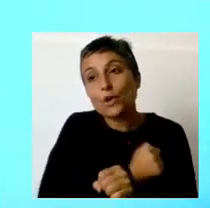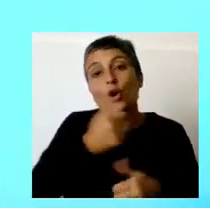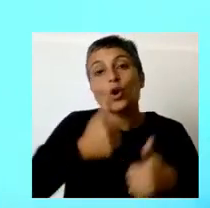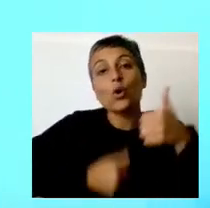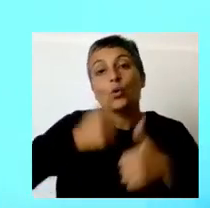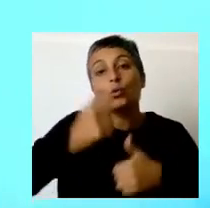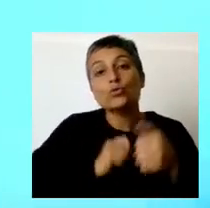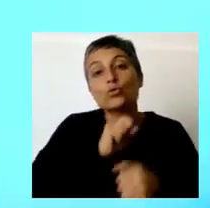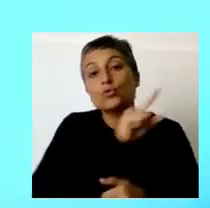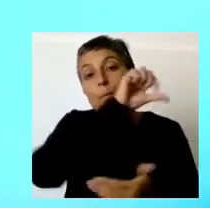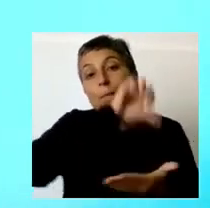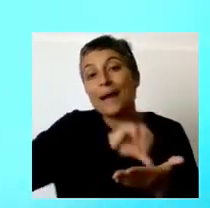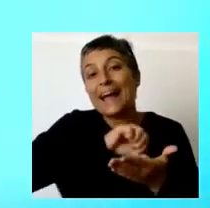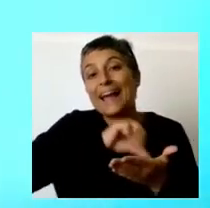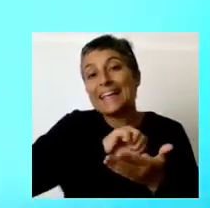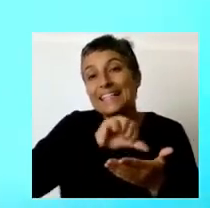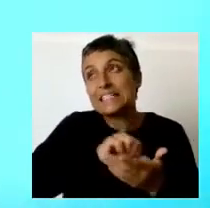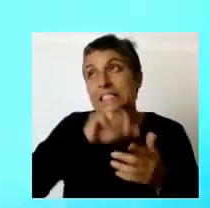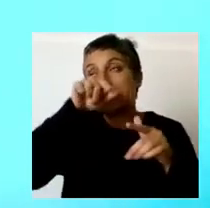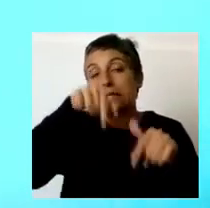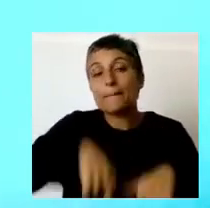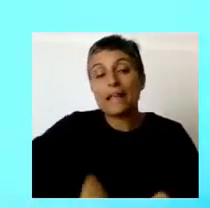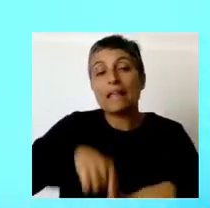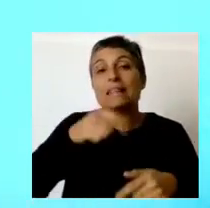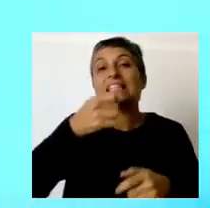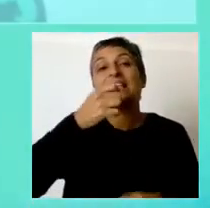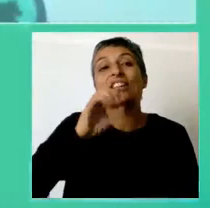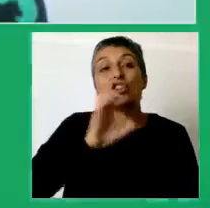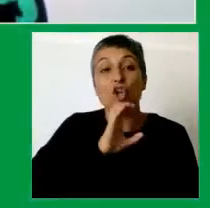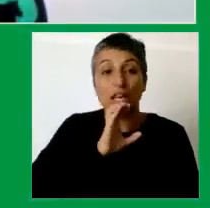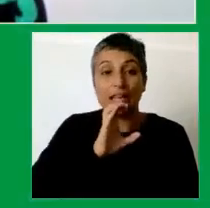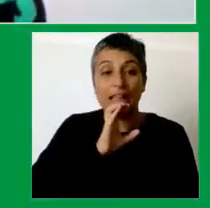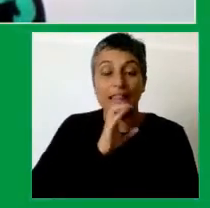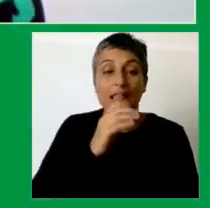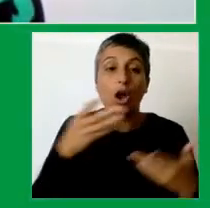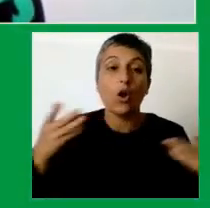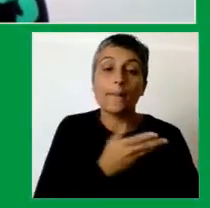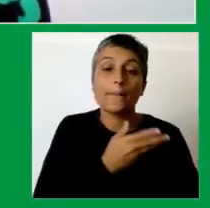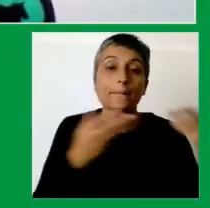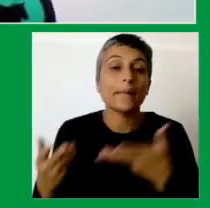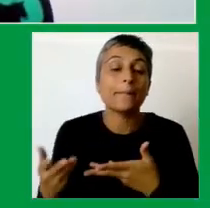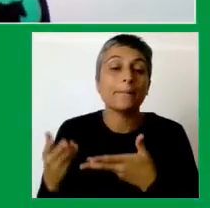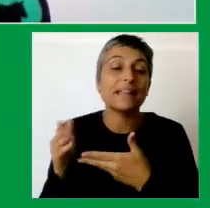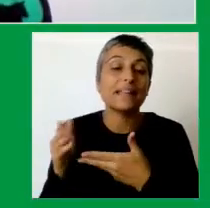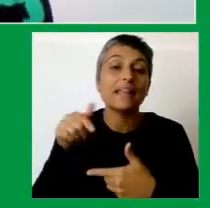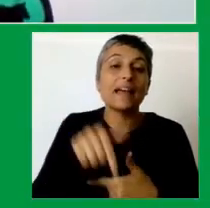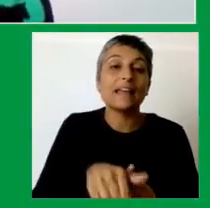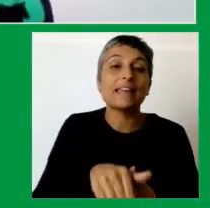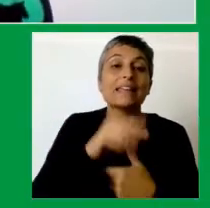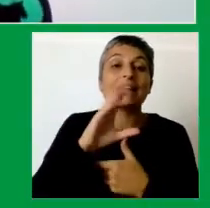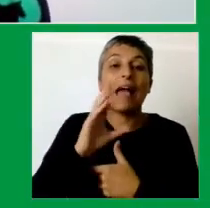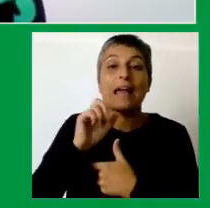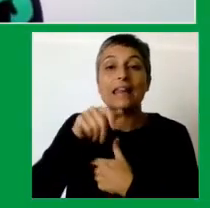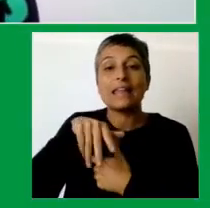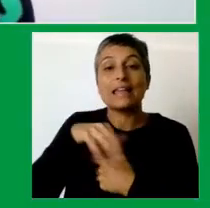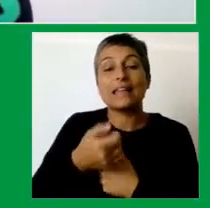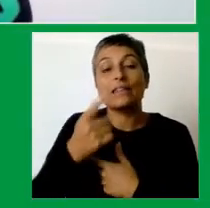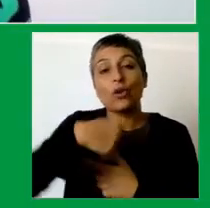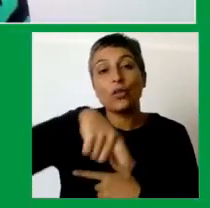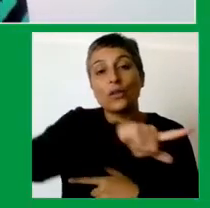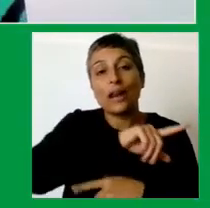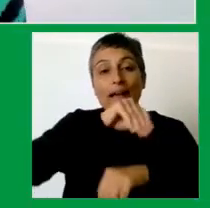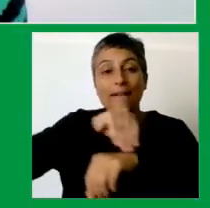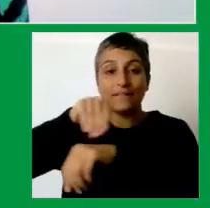e historieta. Vamos a darle entonces la bienvenida a Karina y les recordamos a todos y todas las docentes que están en